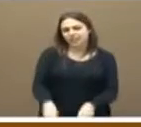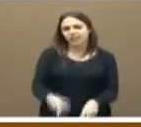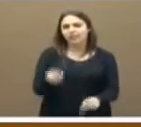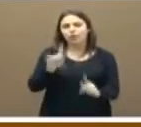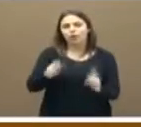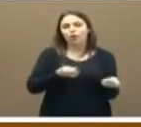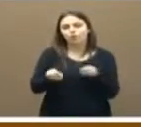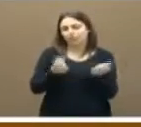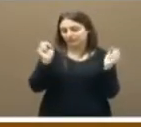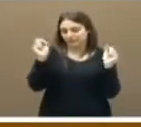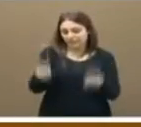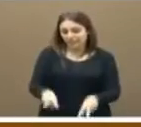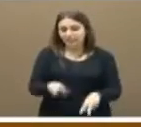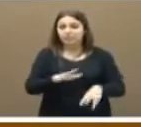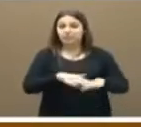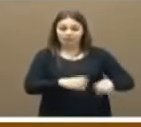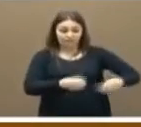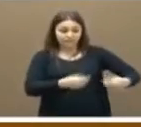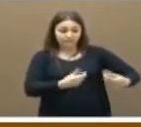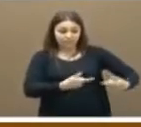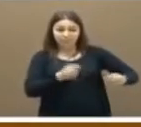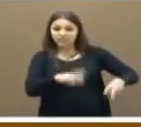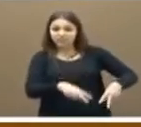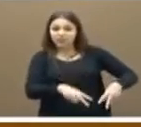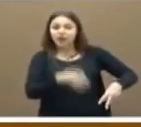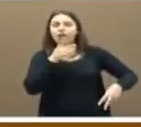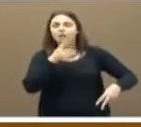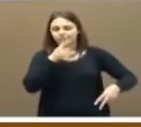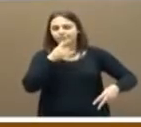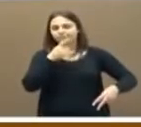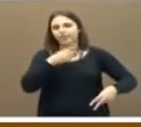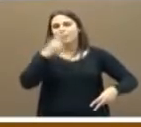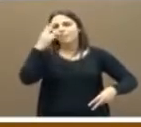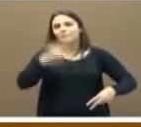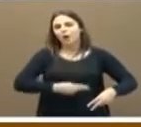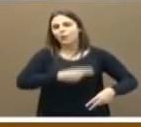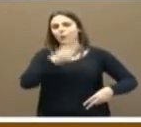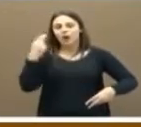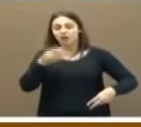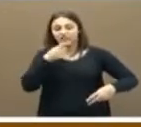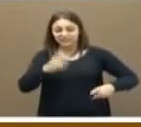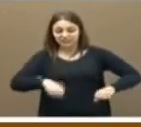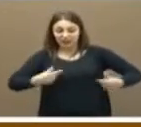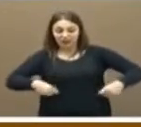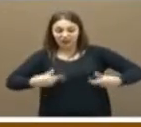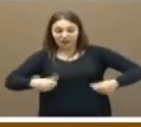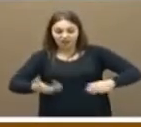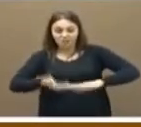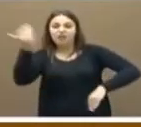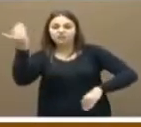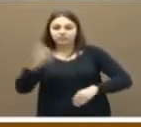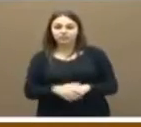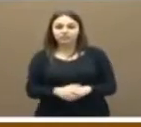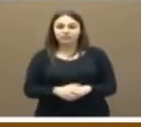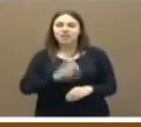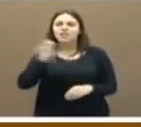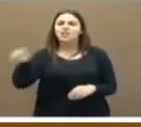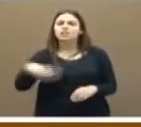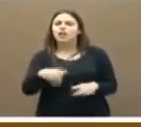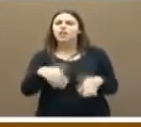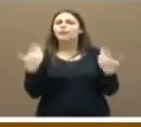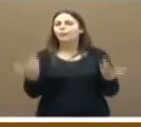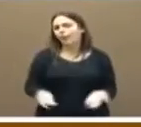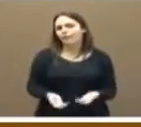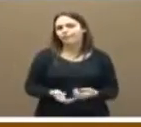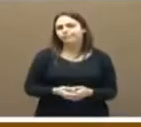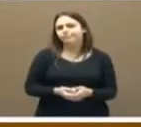control sobre el techo de gasto provocó que se comprometiera por encima del gasto permitido. El resultado final ha